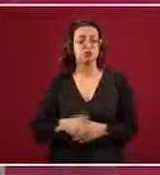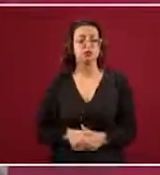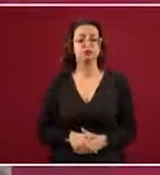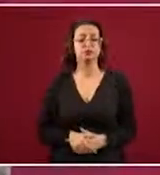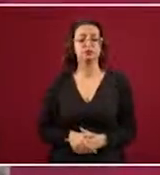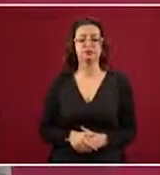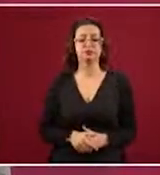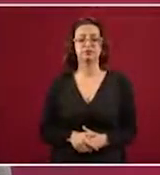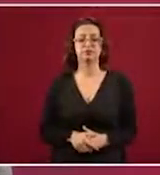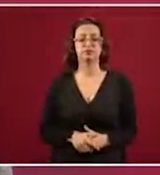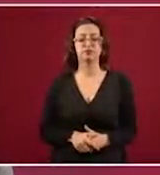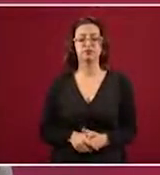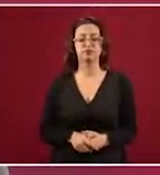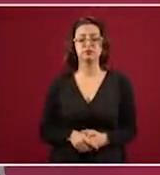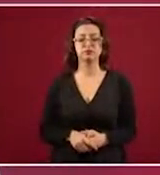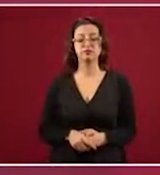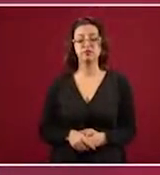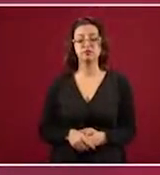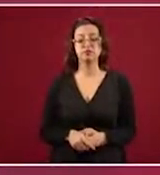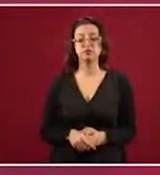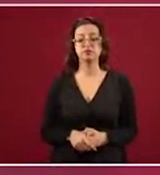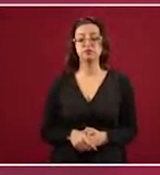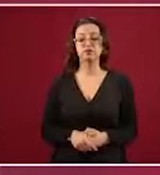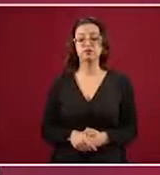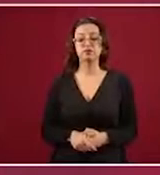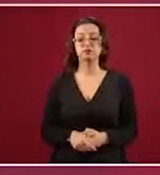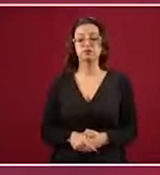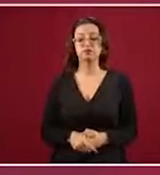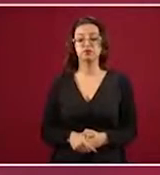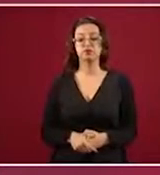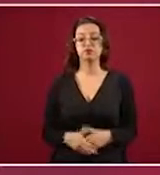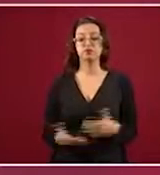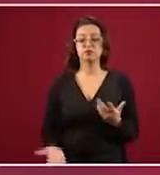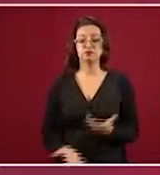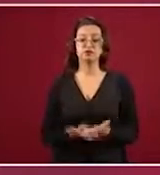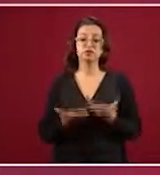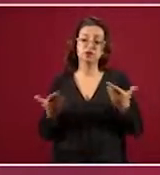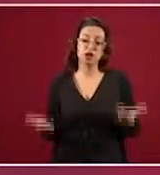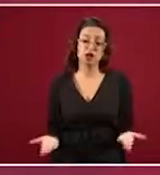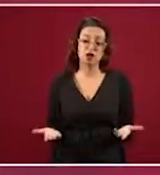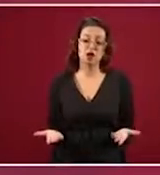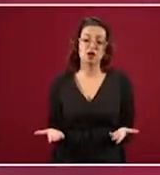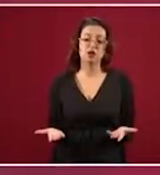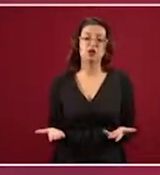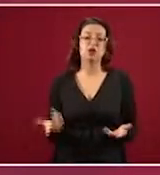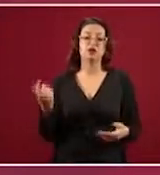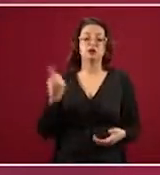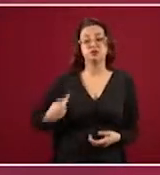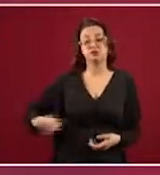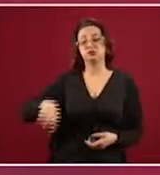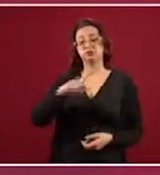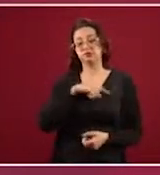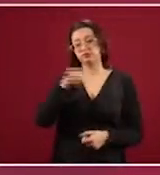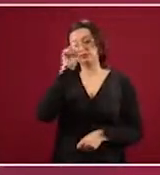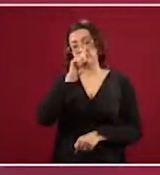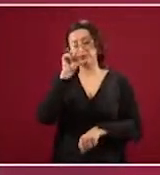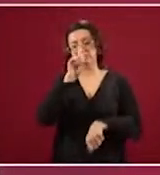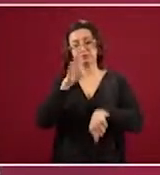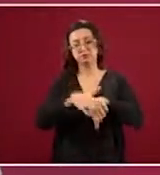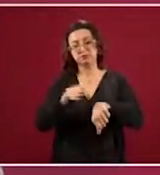Lo que nosotros estamos recomendando y haciendo desde que iniciamos